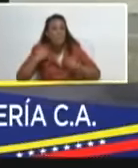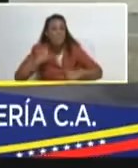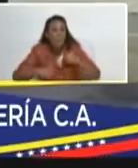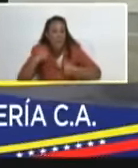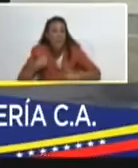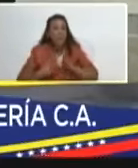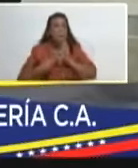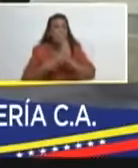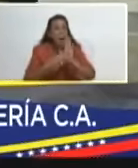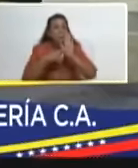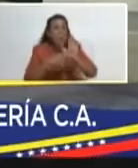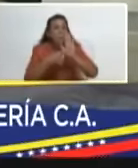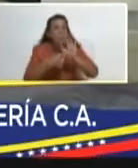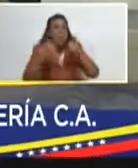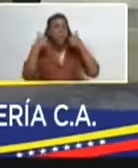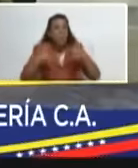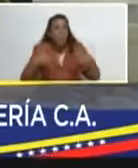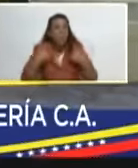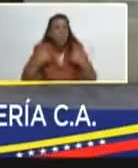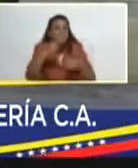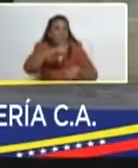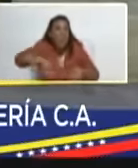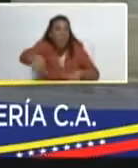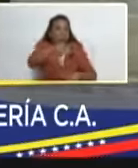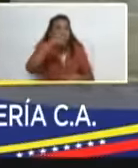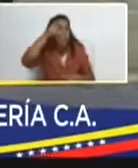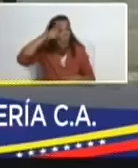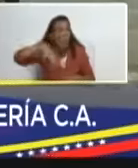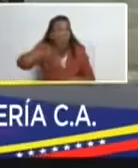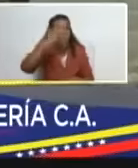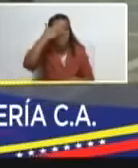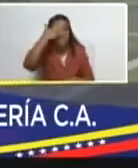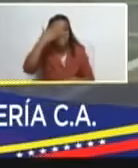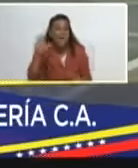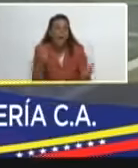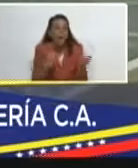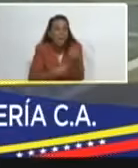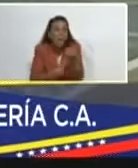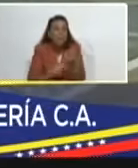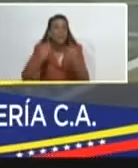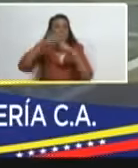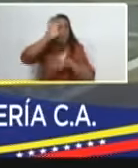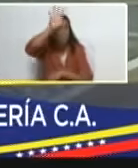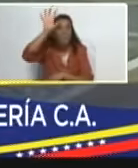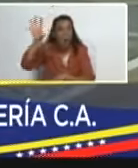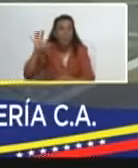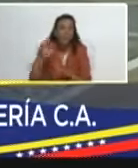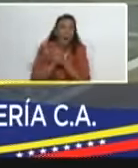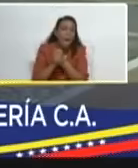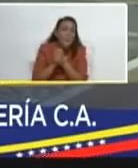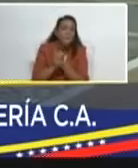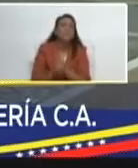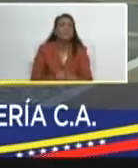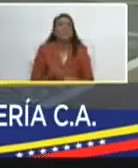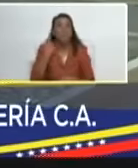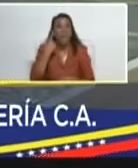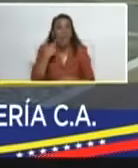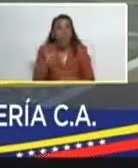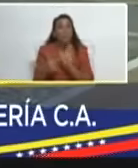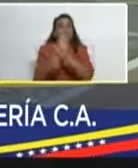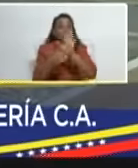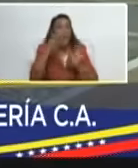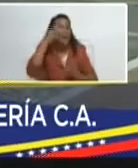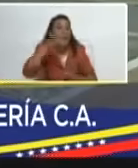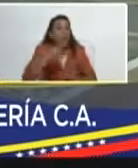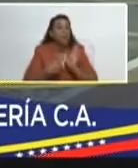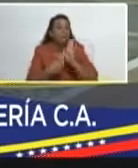viene dando resultados y es el esfuerzo de un pueblo y de la hermandad también con países hermanos y que hoy podemos mostrar